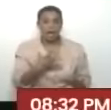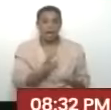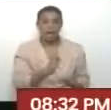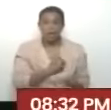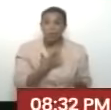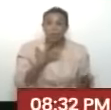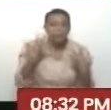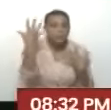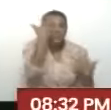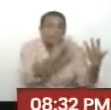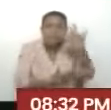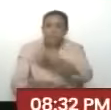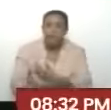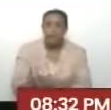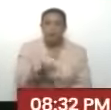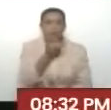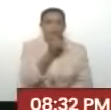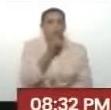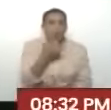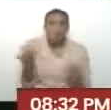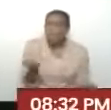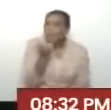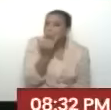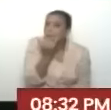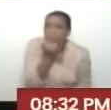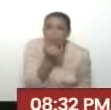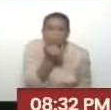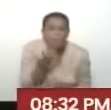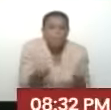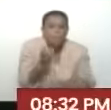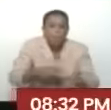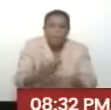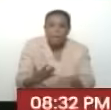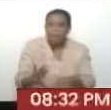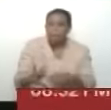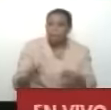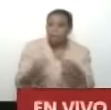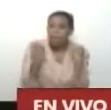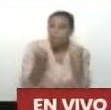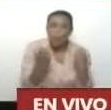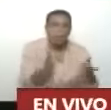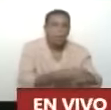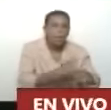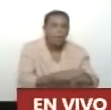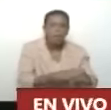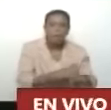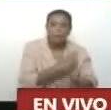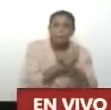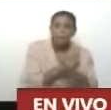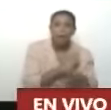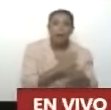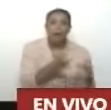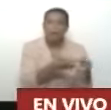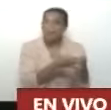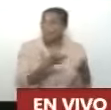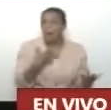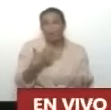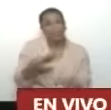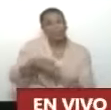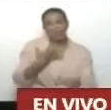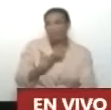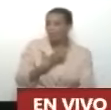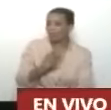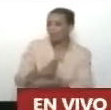es muy aturdidos con el resultado del día de ayer, porque ninguna de las estrategias que ellos han esgrimido ha tenido ningún tipo de efecto